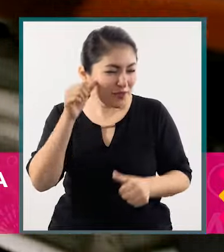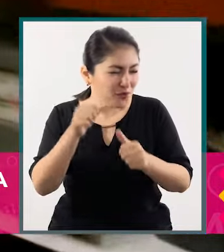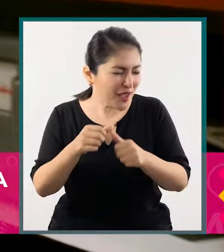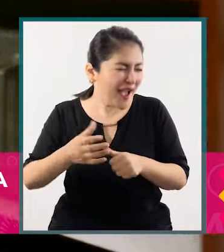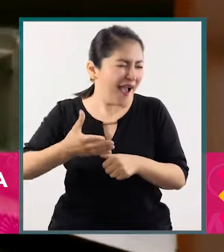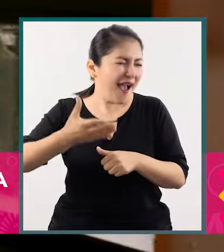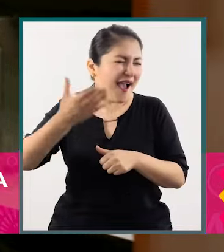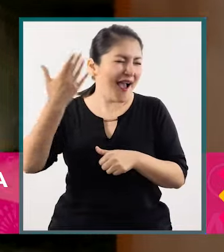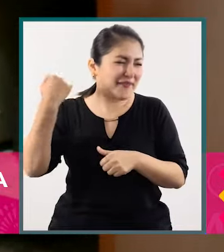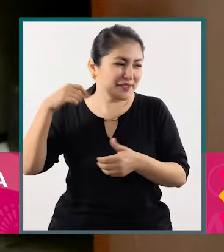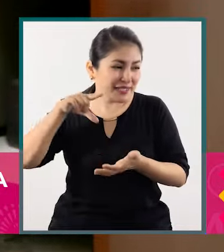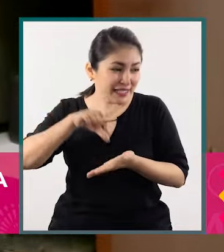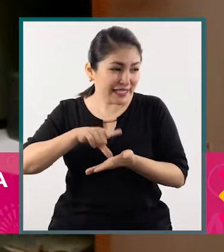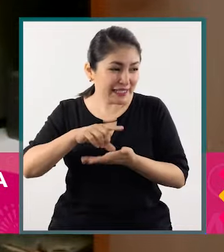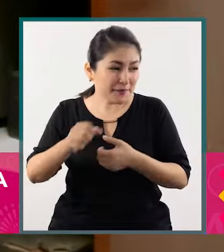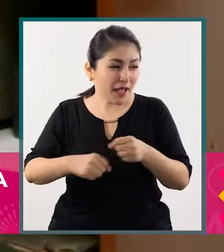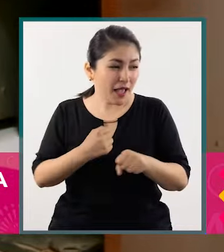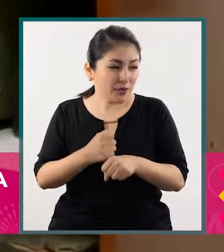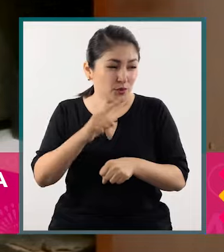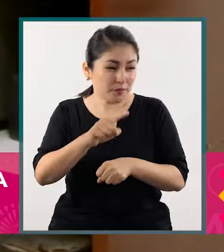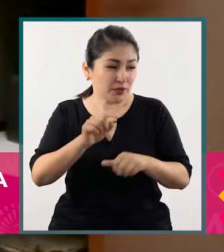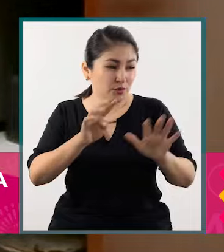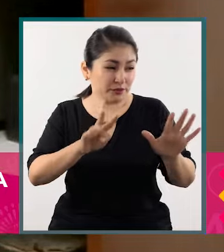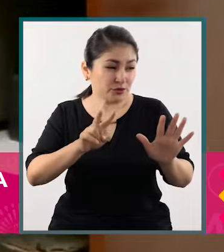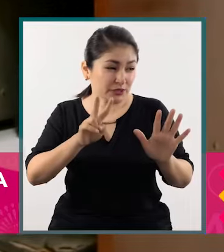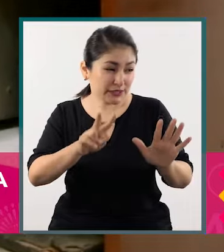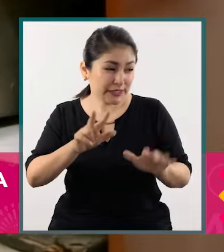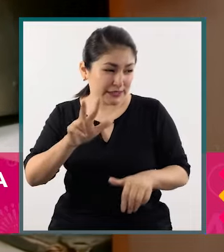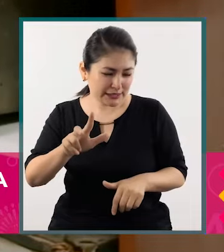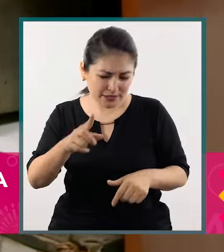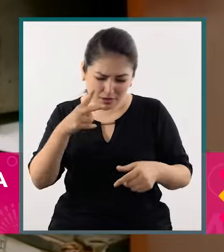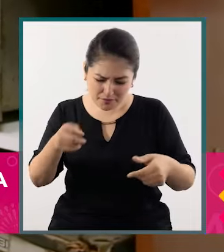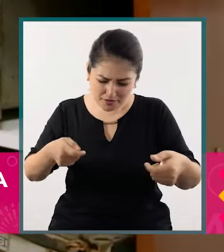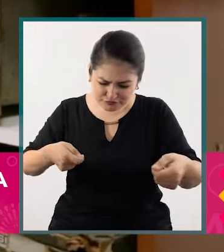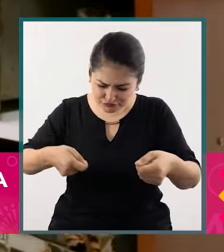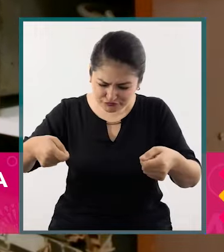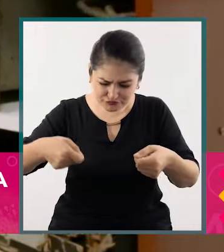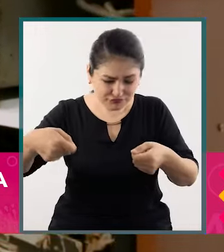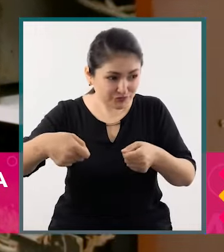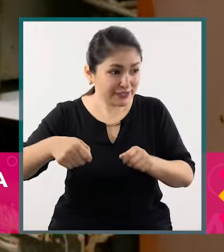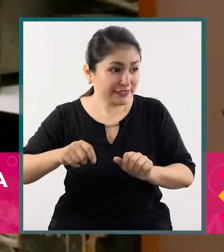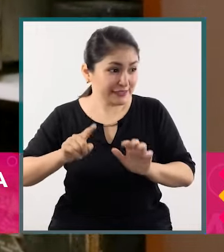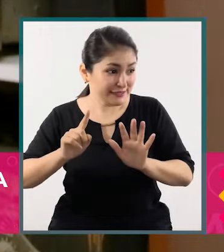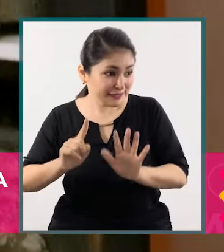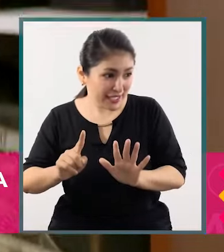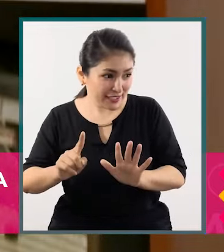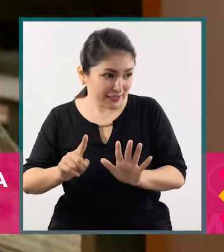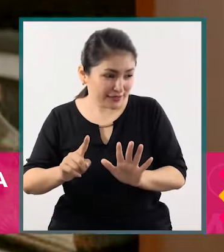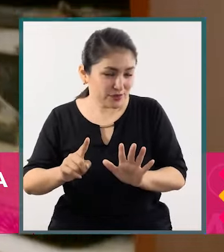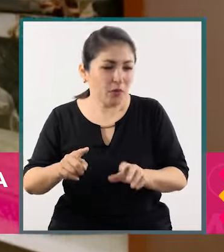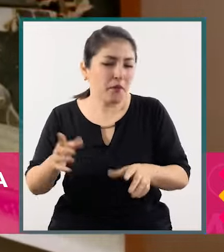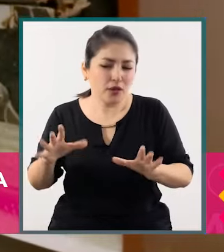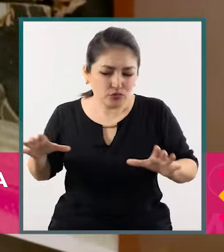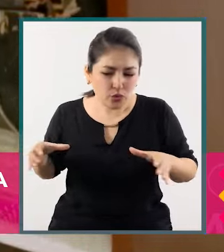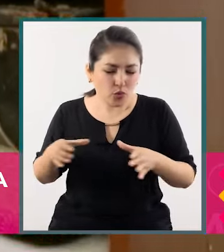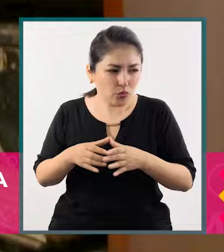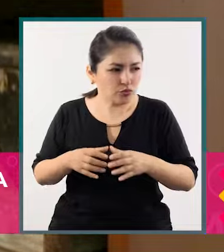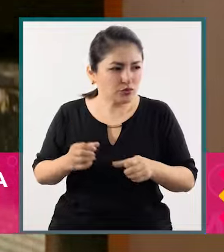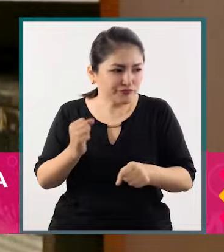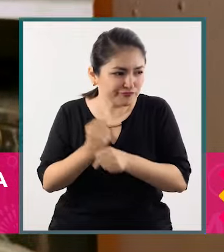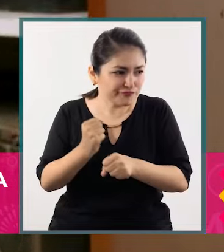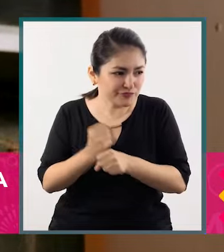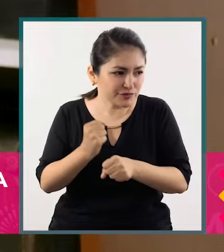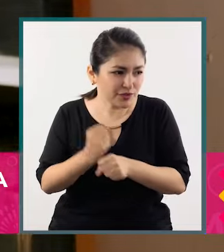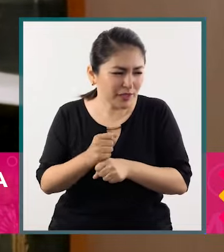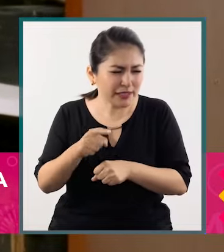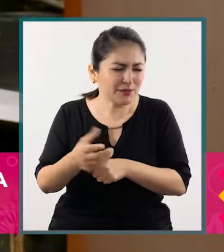yo empecé con los Mirlos aquí en Lima, en el año 1973, un Dynacord de 6 entradas, 1, 2, 3, 4, 5, que me servía para trabajar. Esto me